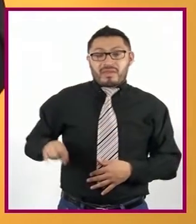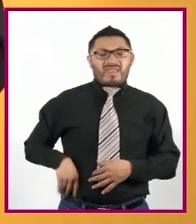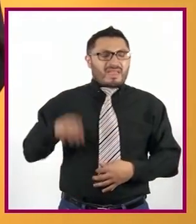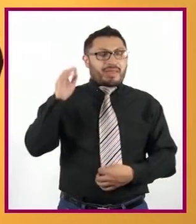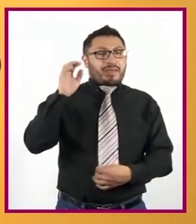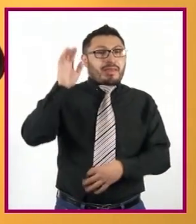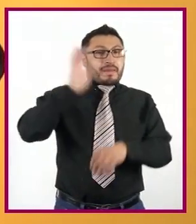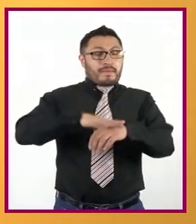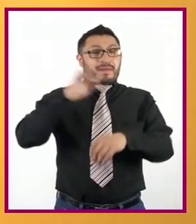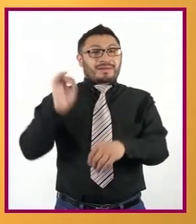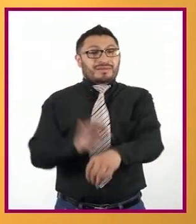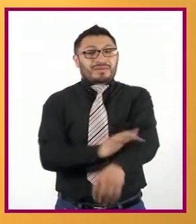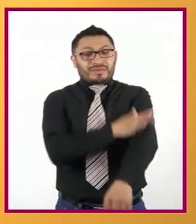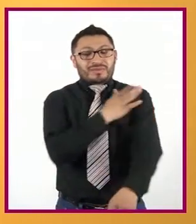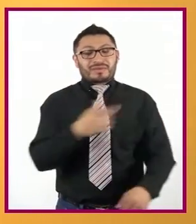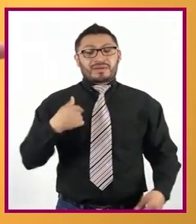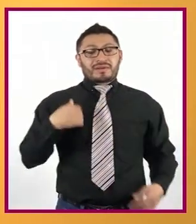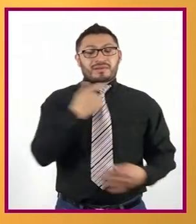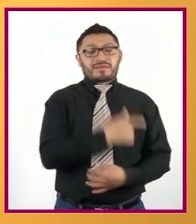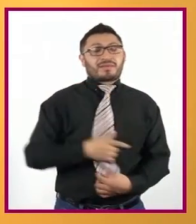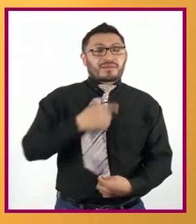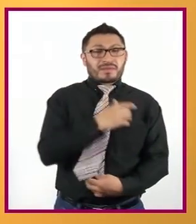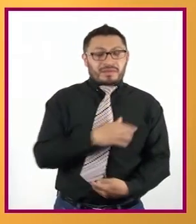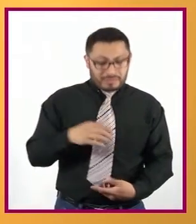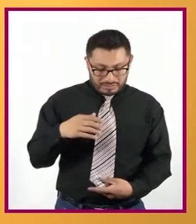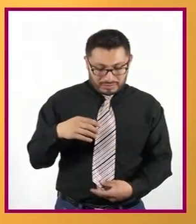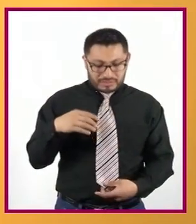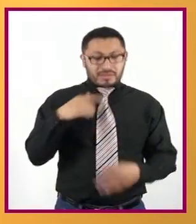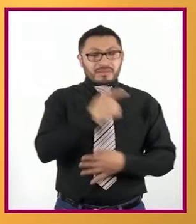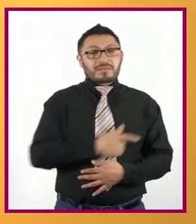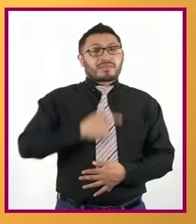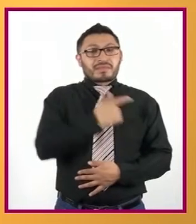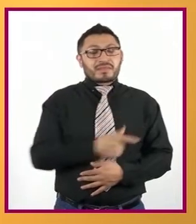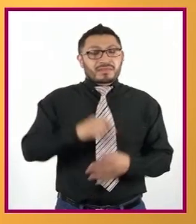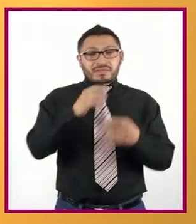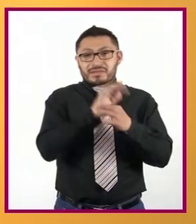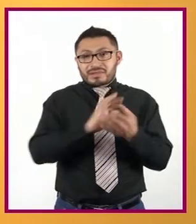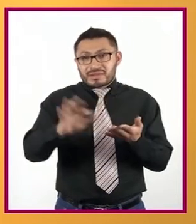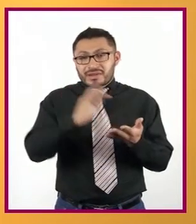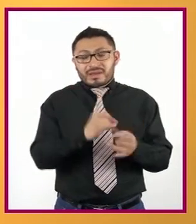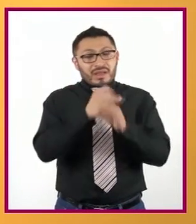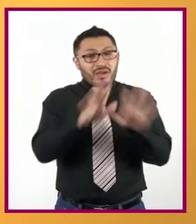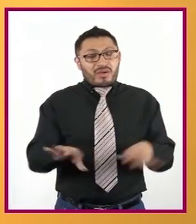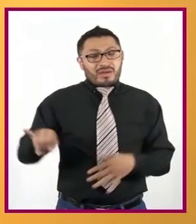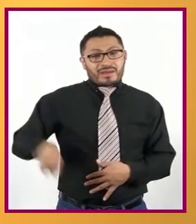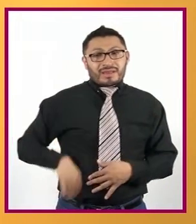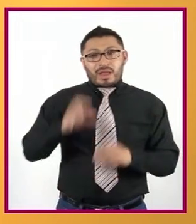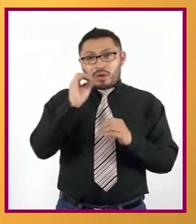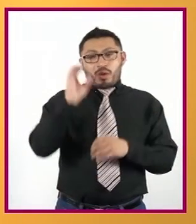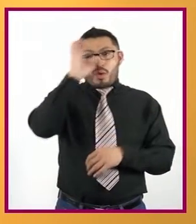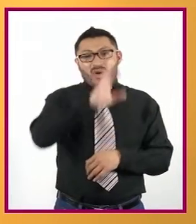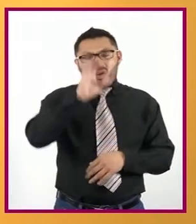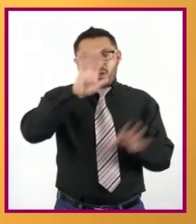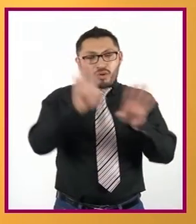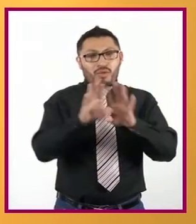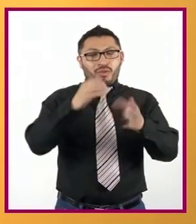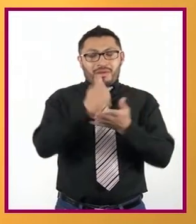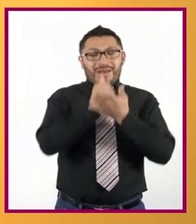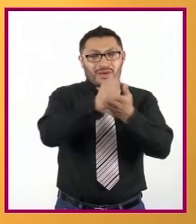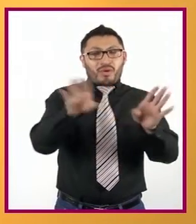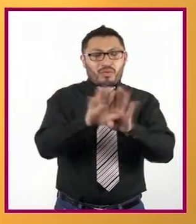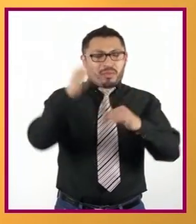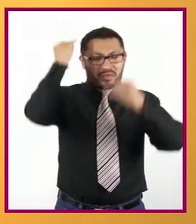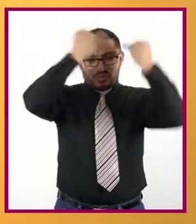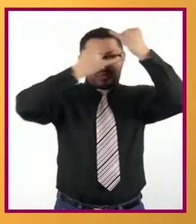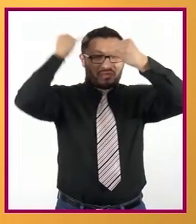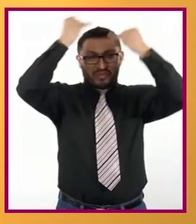emocionantes. A mí me gusta leer datos interesantes o curiosos que permiten dar vuelo a la imaginación, y entonces